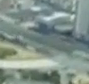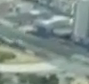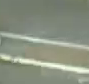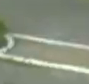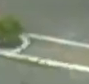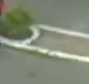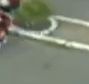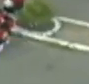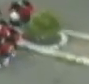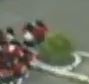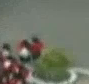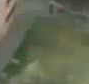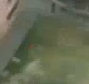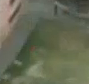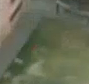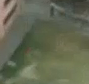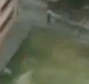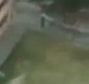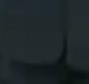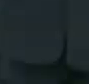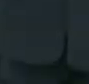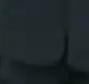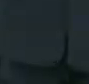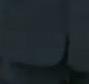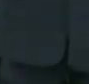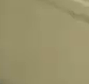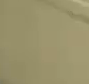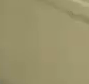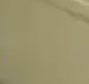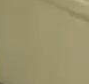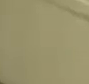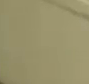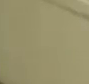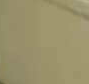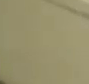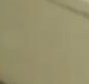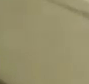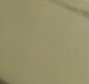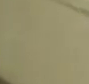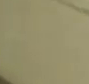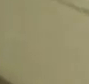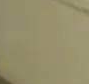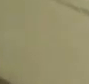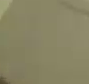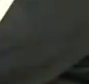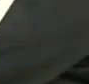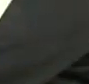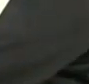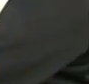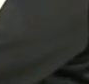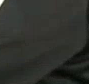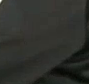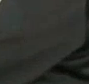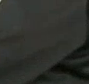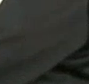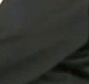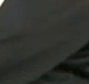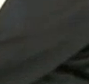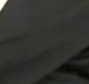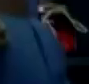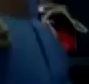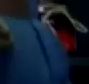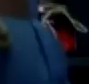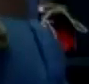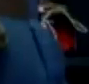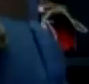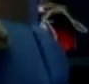Clases presenciales en 204 instituciones educativas fiscales desde enero de 2021 no serán al 100%,